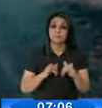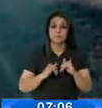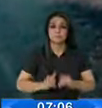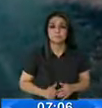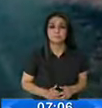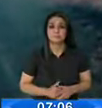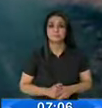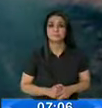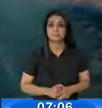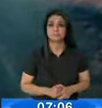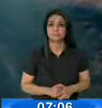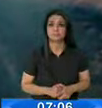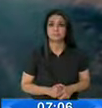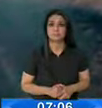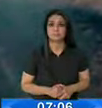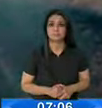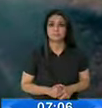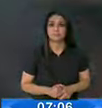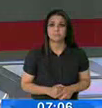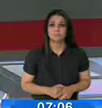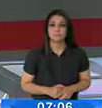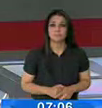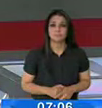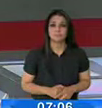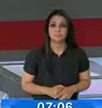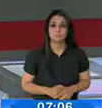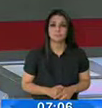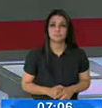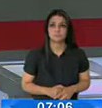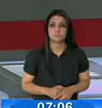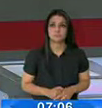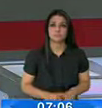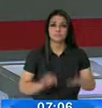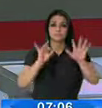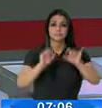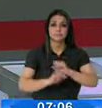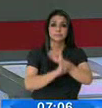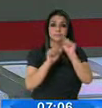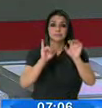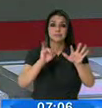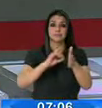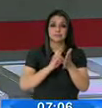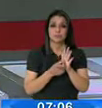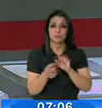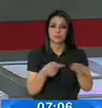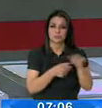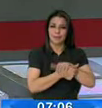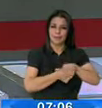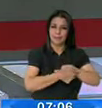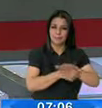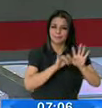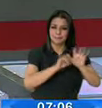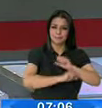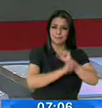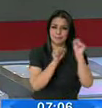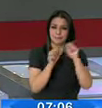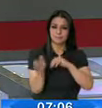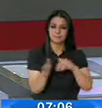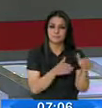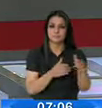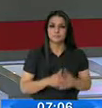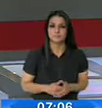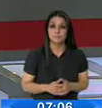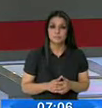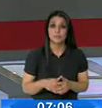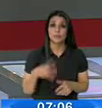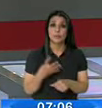provincia de Manabí, informó Wendy Delgado. Son las 7:06 en la mañana, 6:06 allá en Galápagos. Con 4 impactos de bala fue asesinado